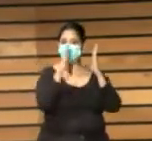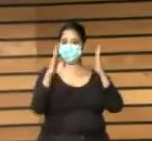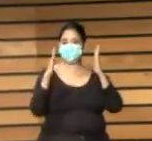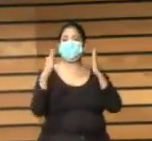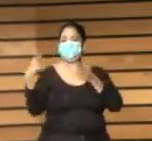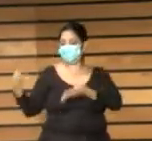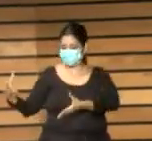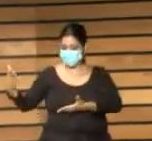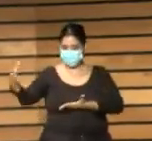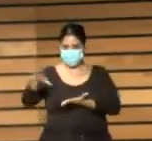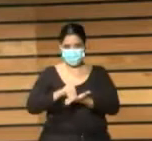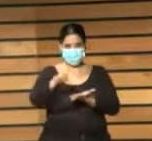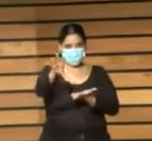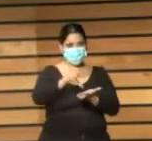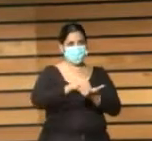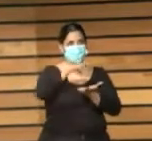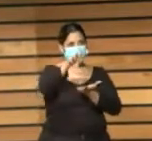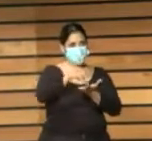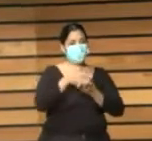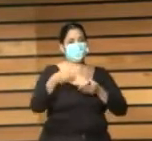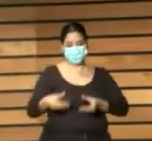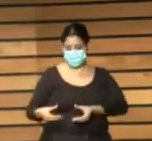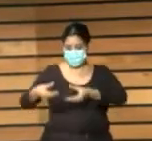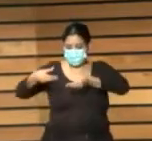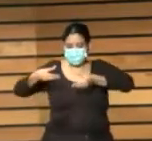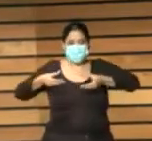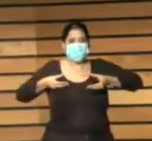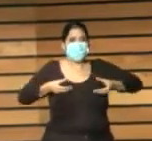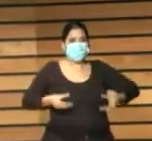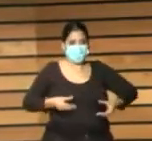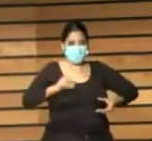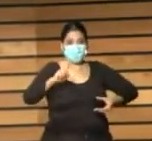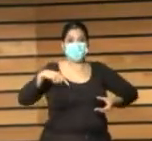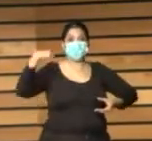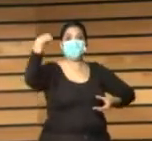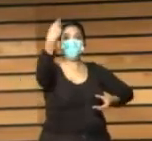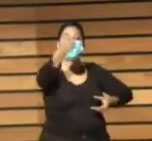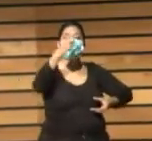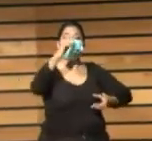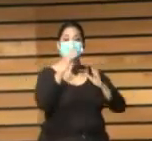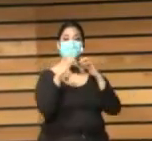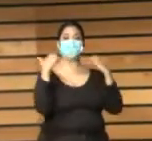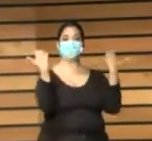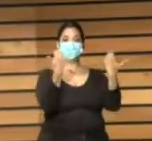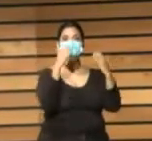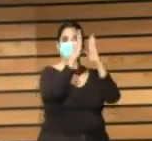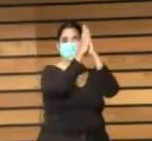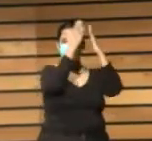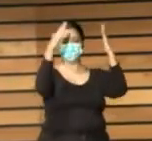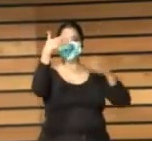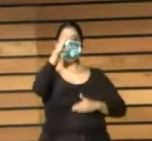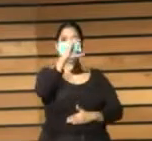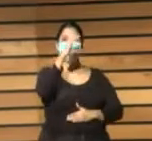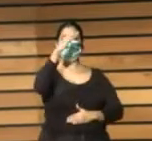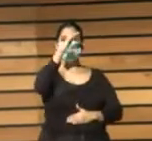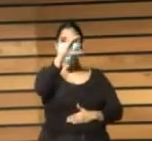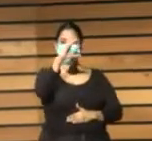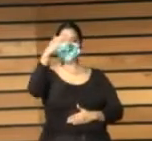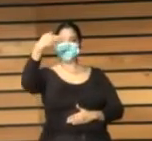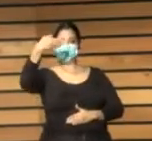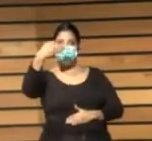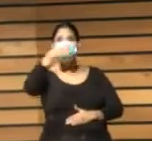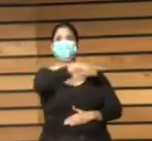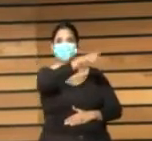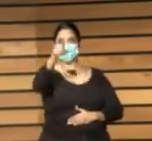como conclusiones de este congreso que vienen de la comunidad bibliotecaria al próximo pleno del CCB, para que se tengan